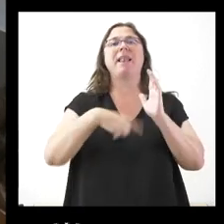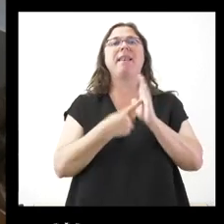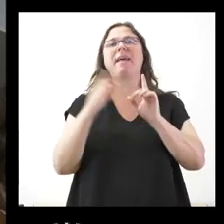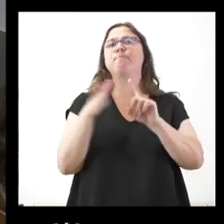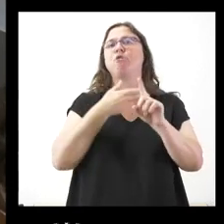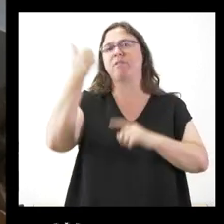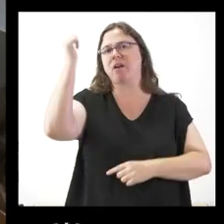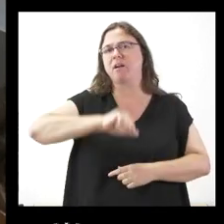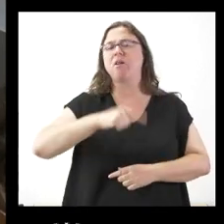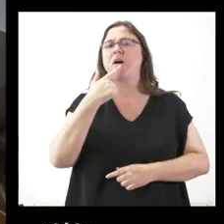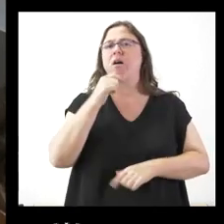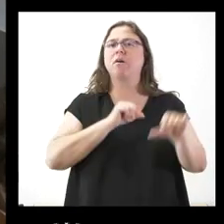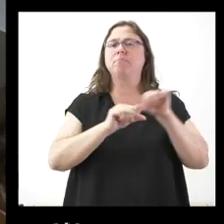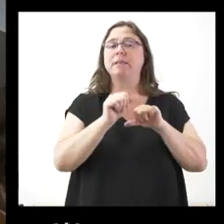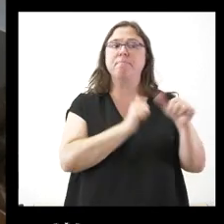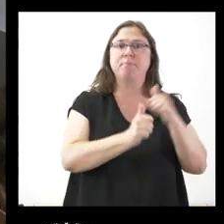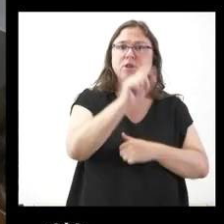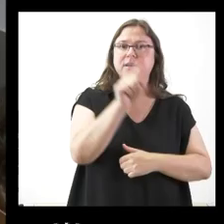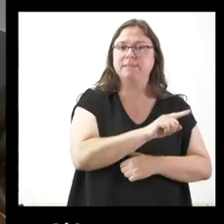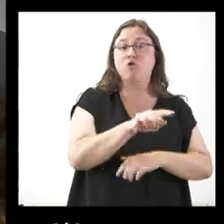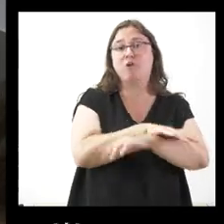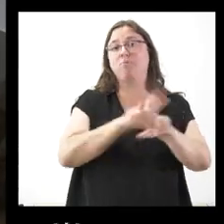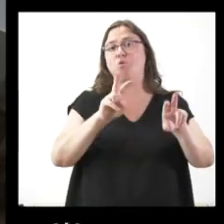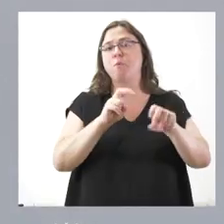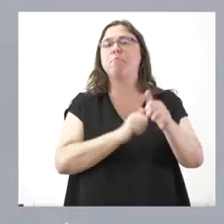están y si a partir de ahora van a ser prioritarias con el nuevo equipo de Gobierno?